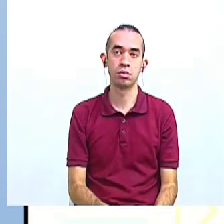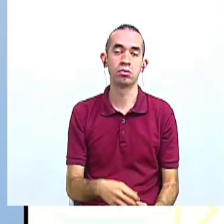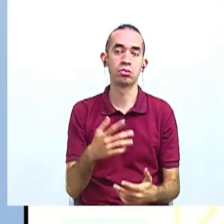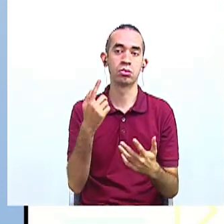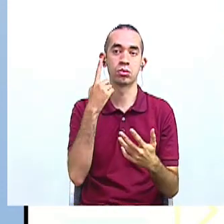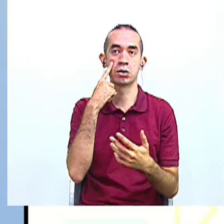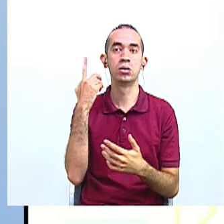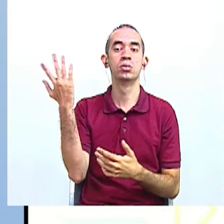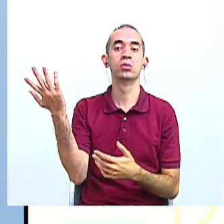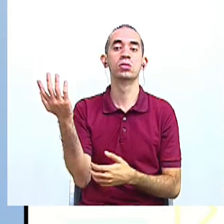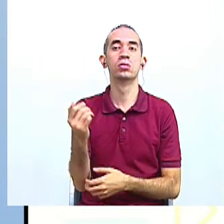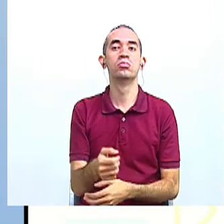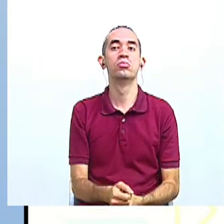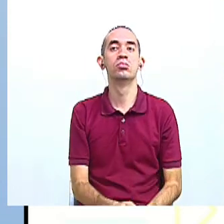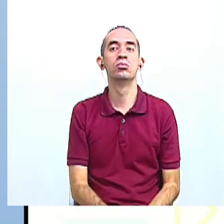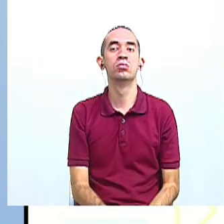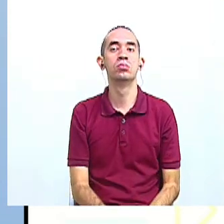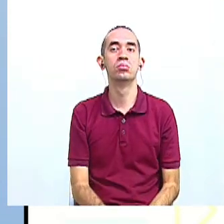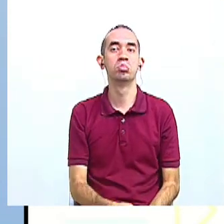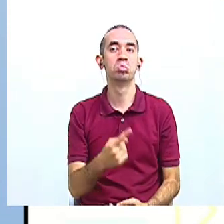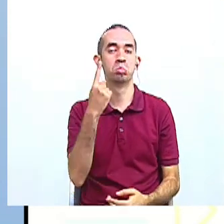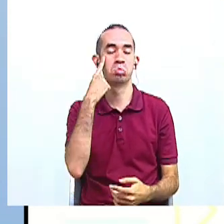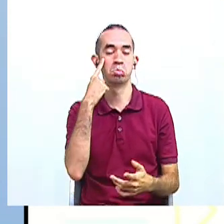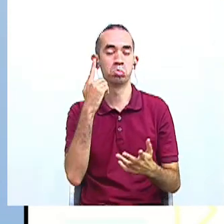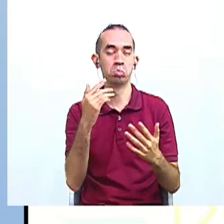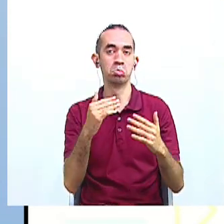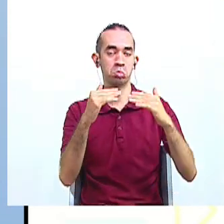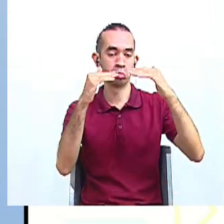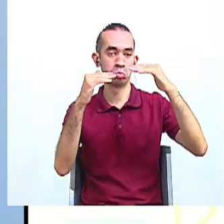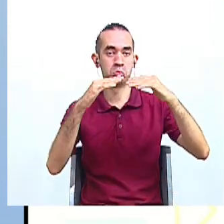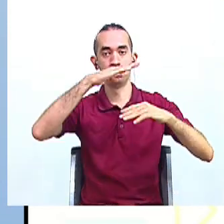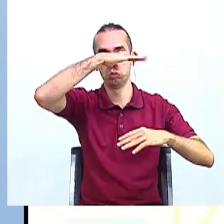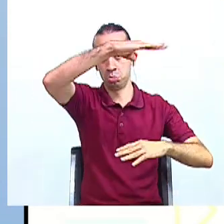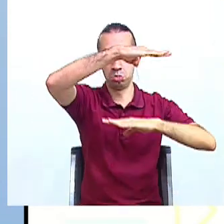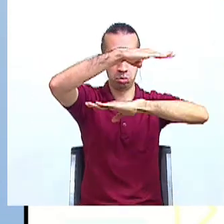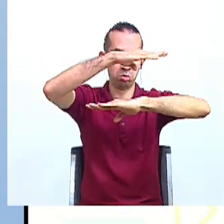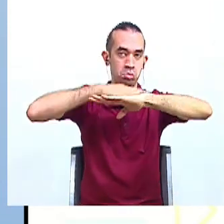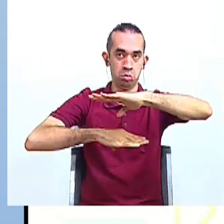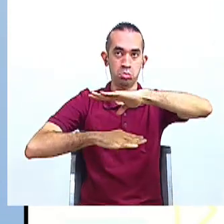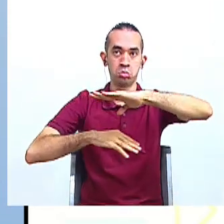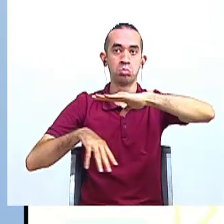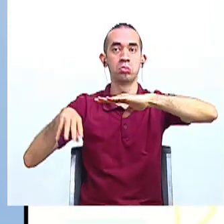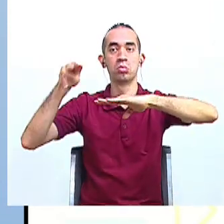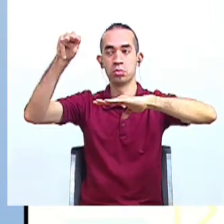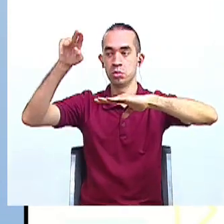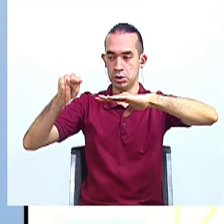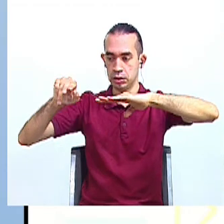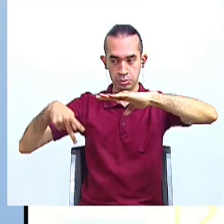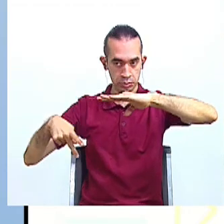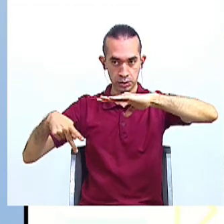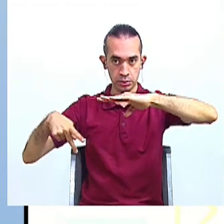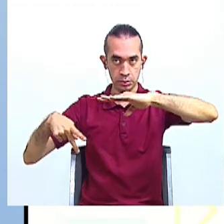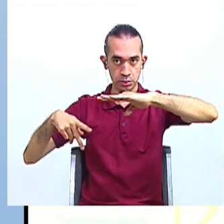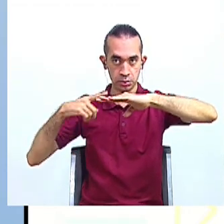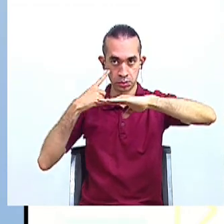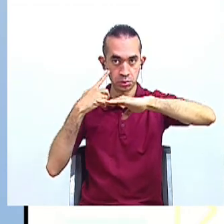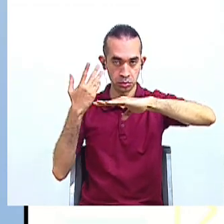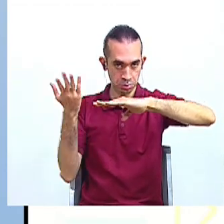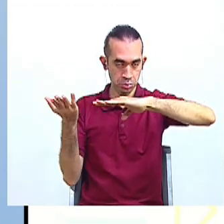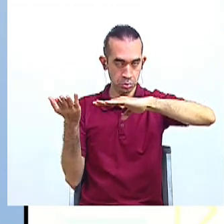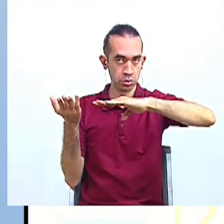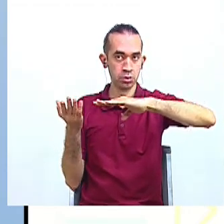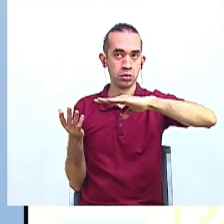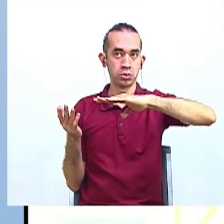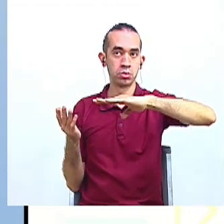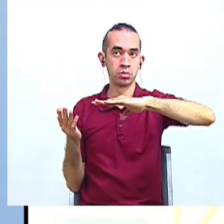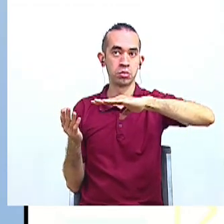Tenemos que en este caso las rectas paralelas M, N y P, que están señaladas e